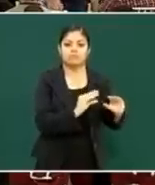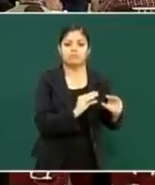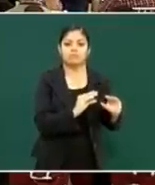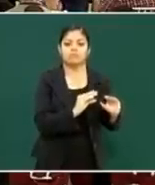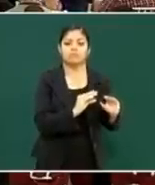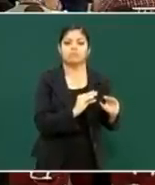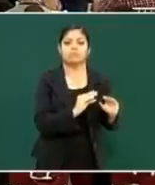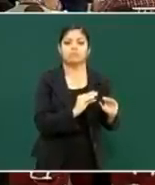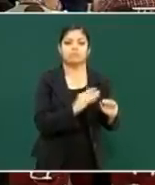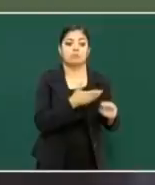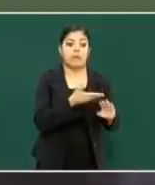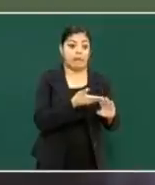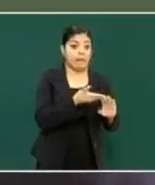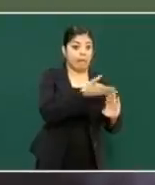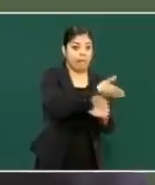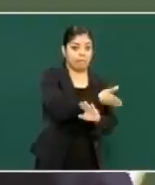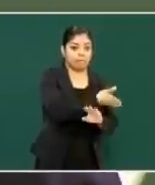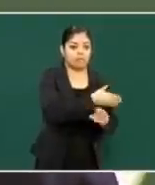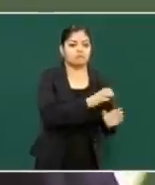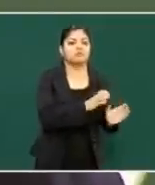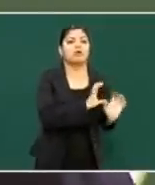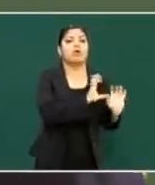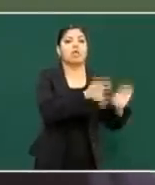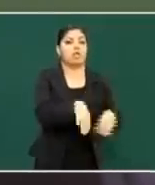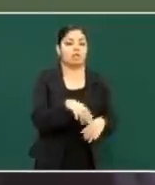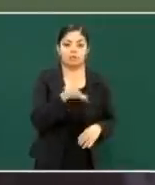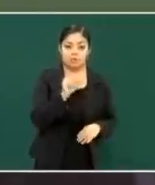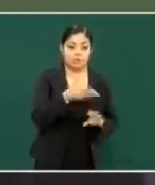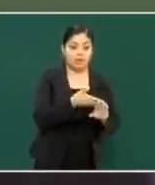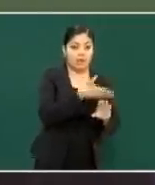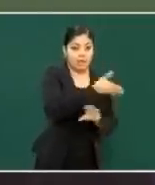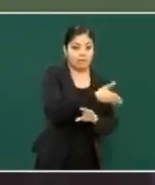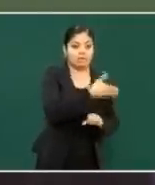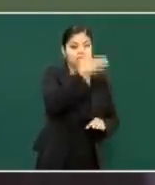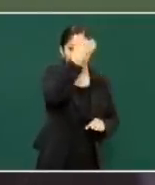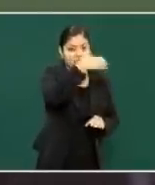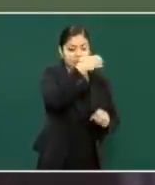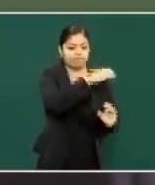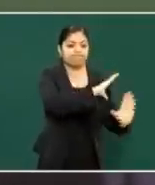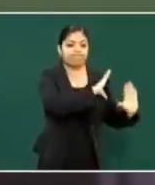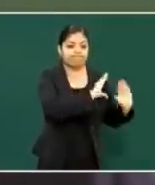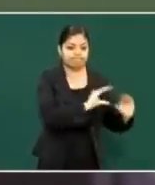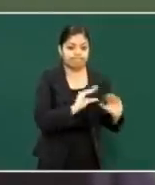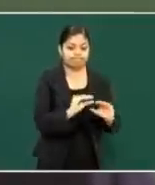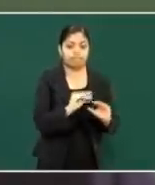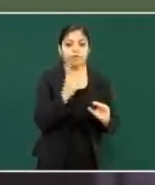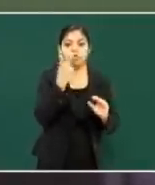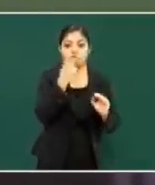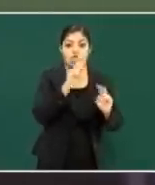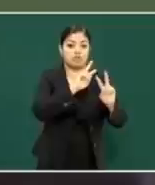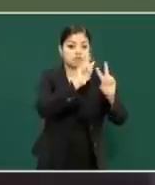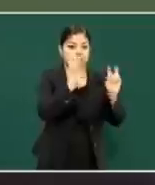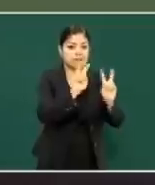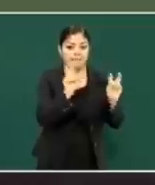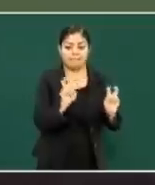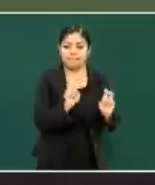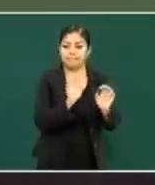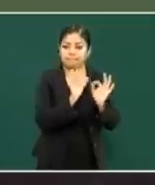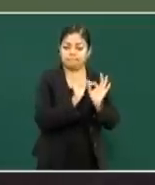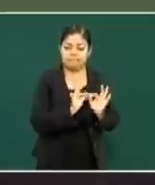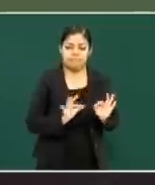previo de capacitación en dos temas que son fundamentales